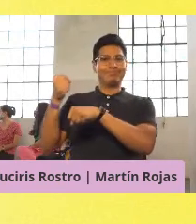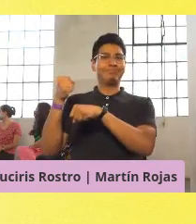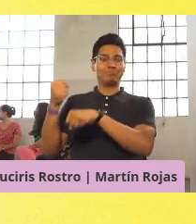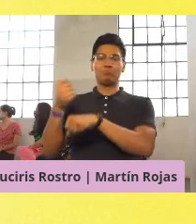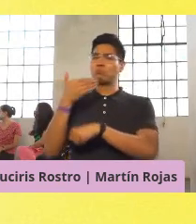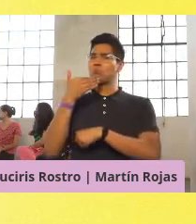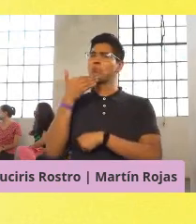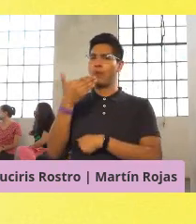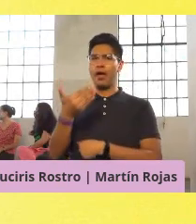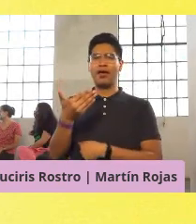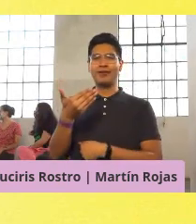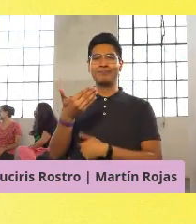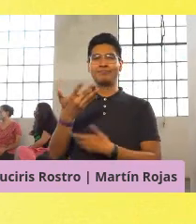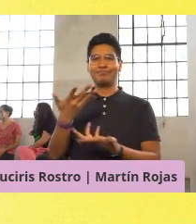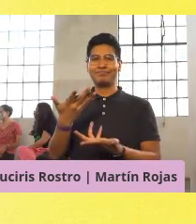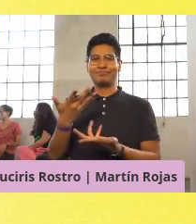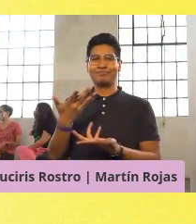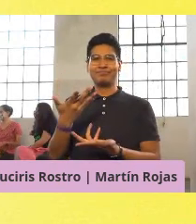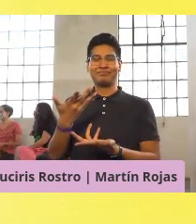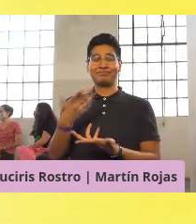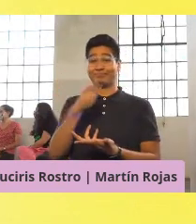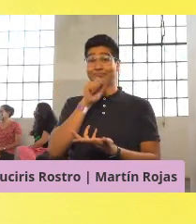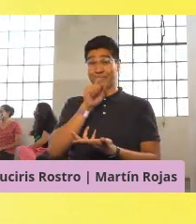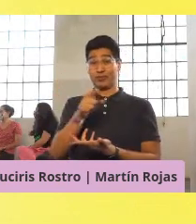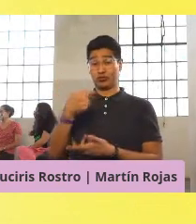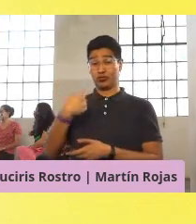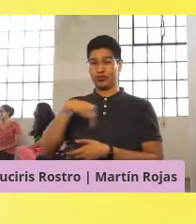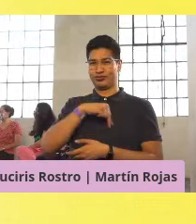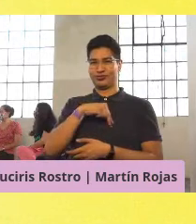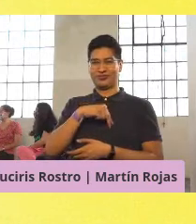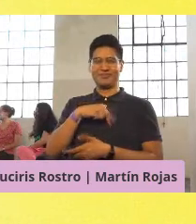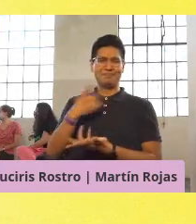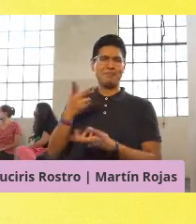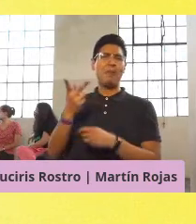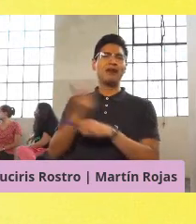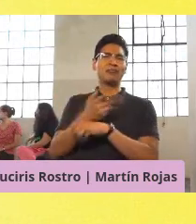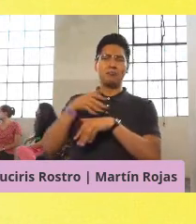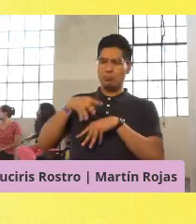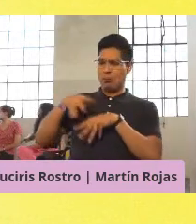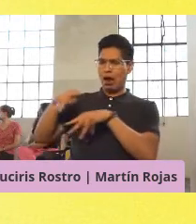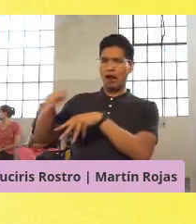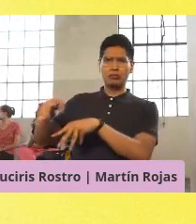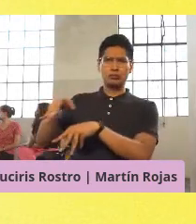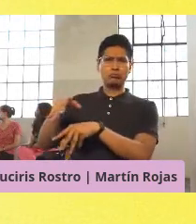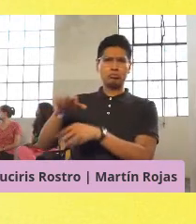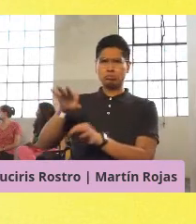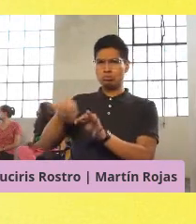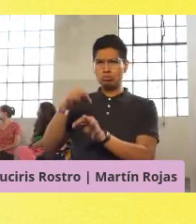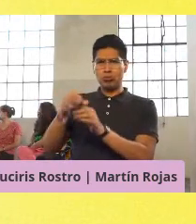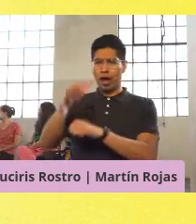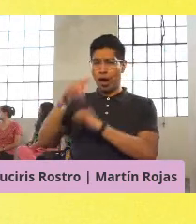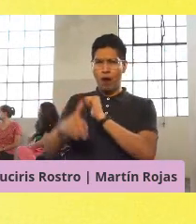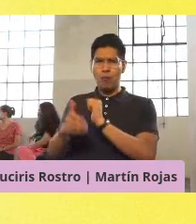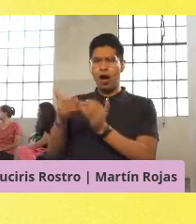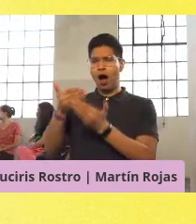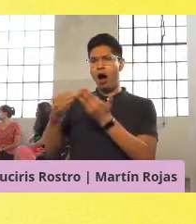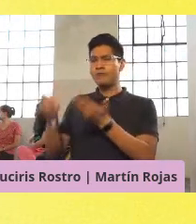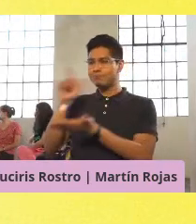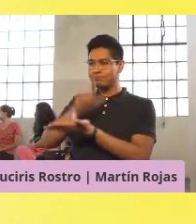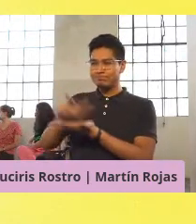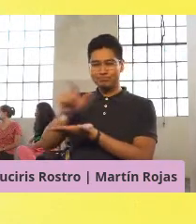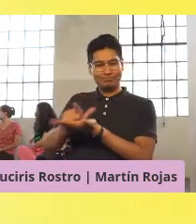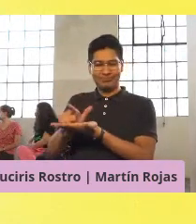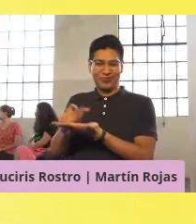ecofeministas, limpiando la calle después de la marcha, etcétera. Entonces, bueno... Nada más quería meter mi cuchara